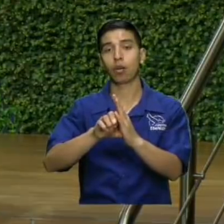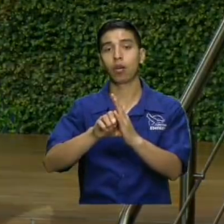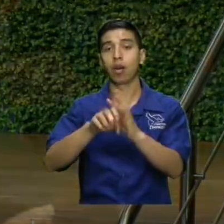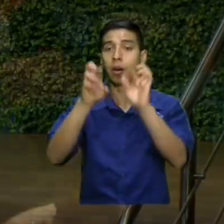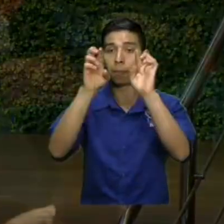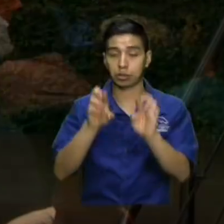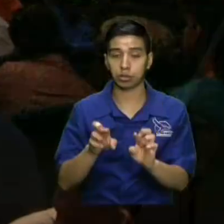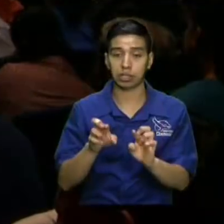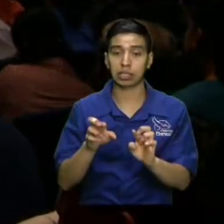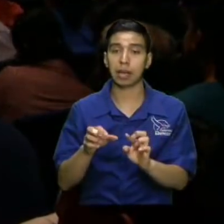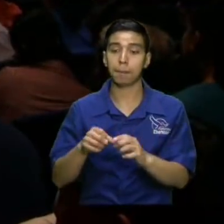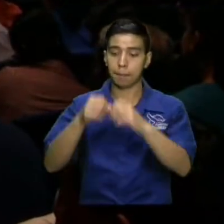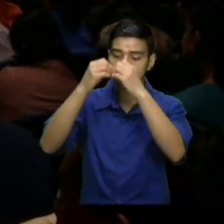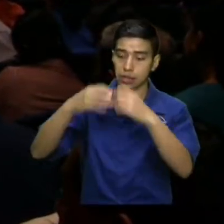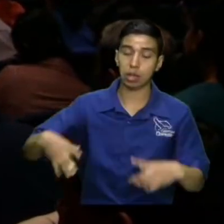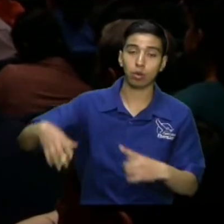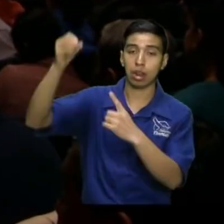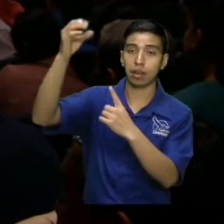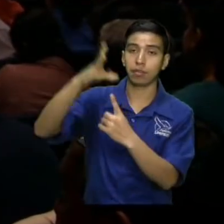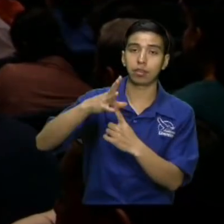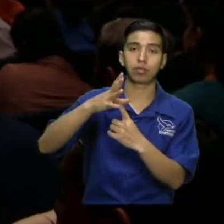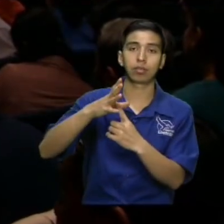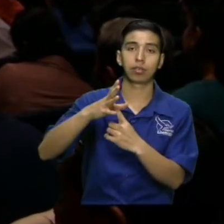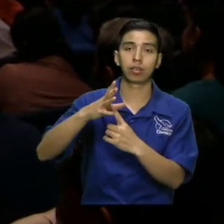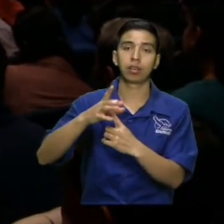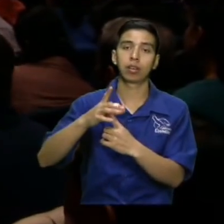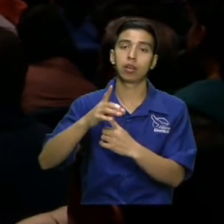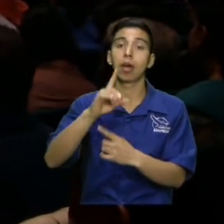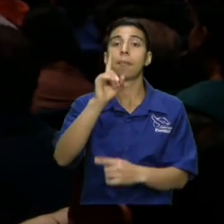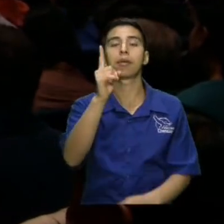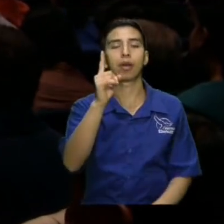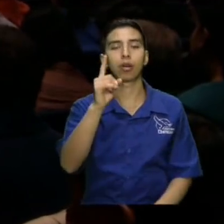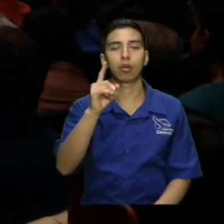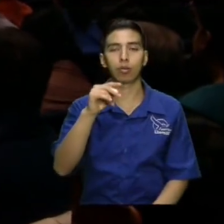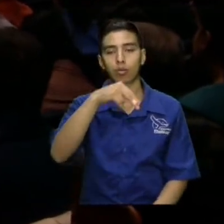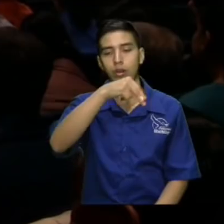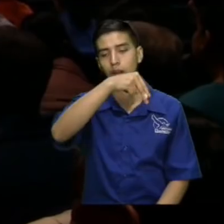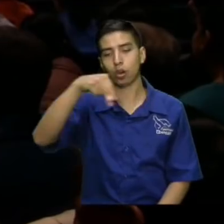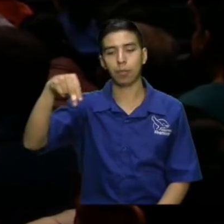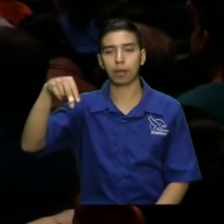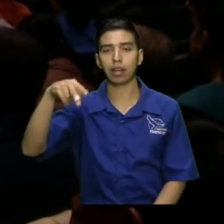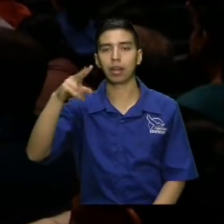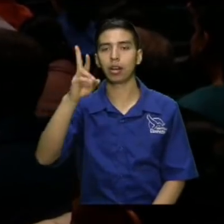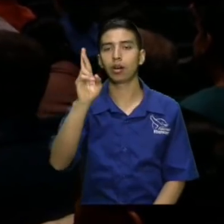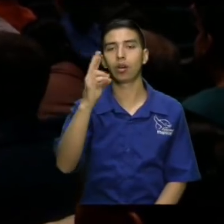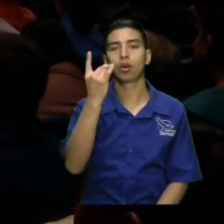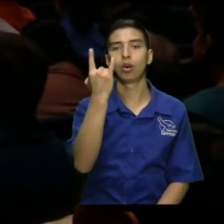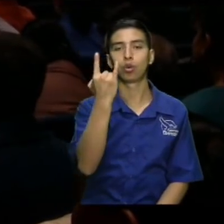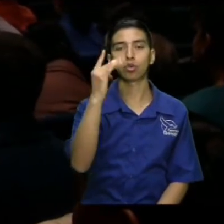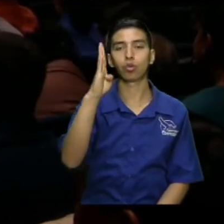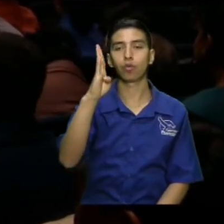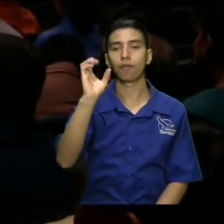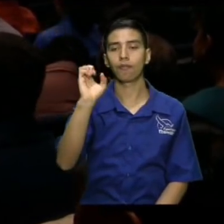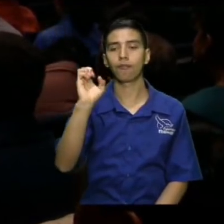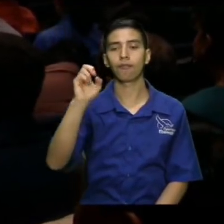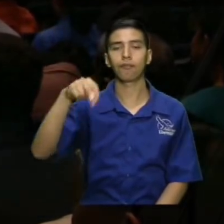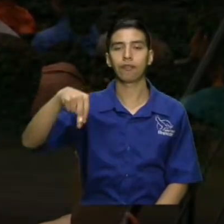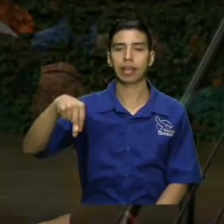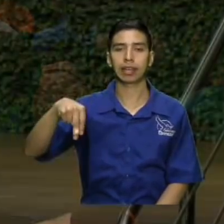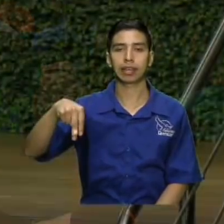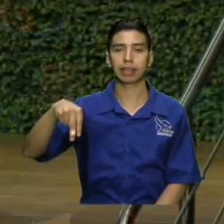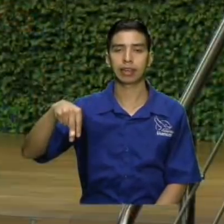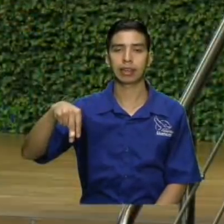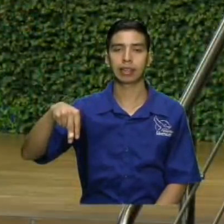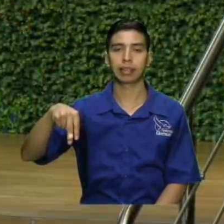derechos de primogenitura, el primero que salta a la vista es Rubén. Bueno, hay otro montón, pero el primero que salta a la vista es Rubén. A Rubén le correspondían los derechos